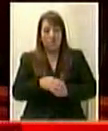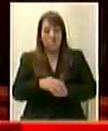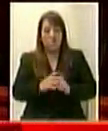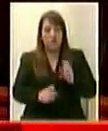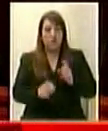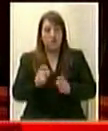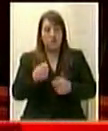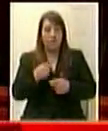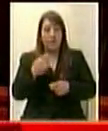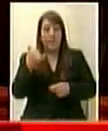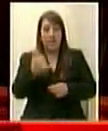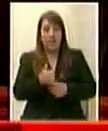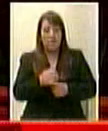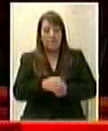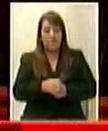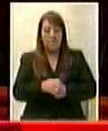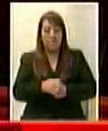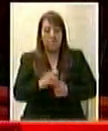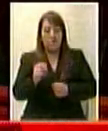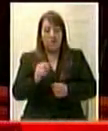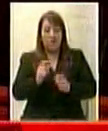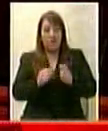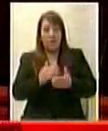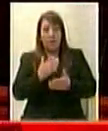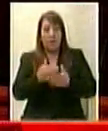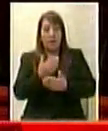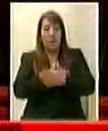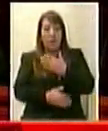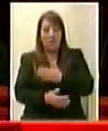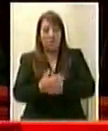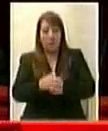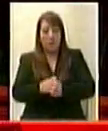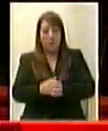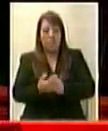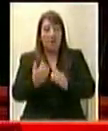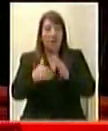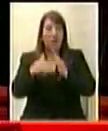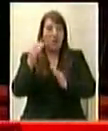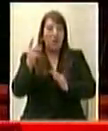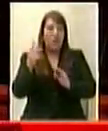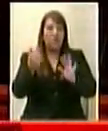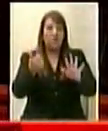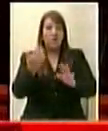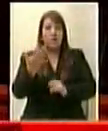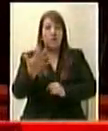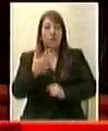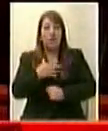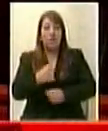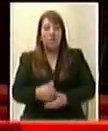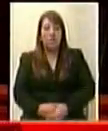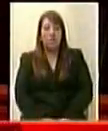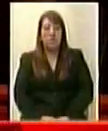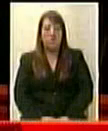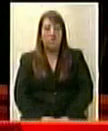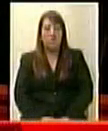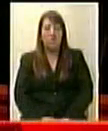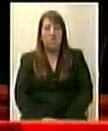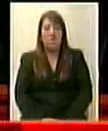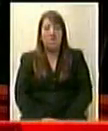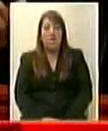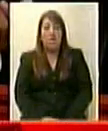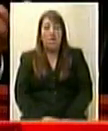las víctimas de violación sexual o víctimas con discapacidad mayores de 65 años. Vale